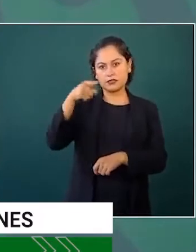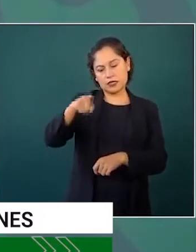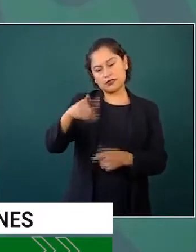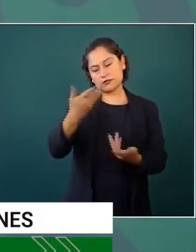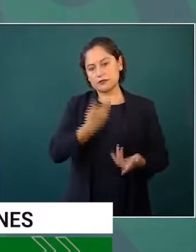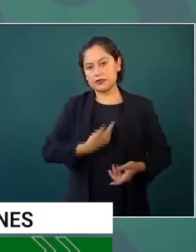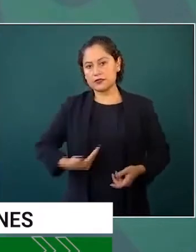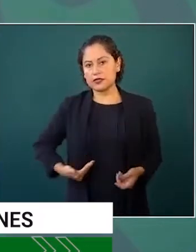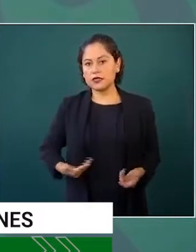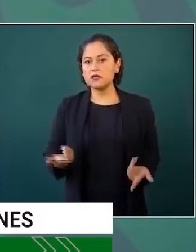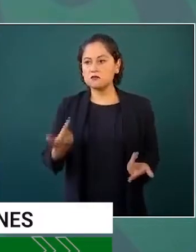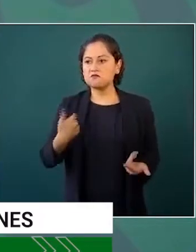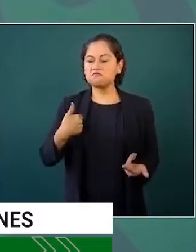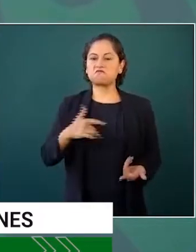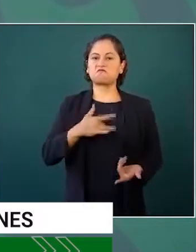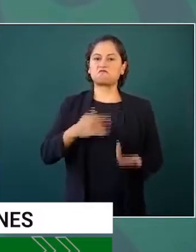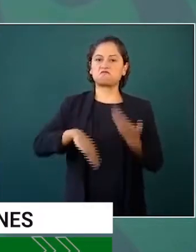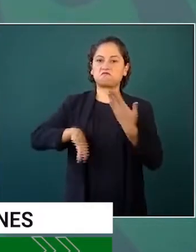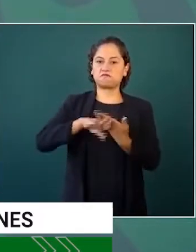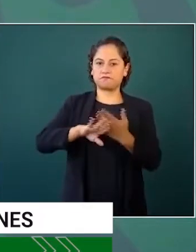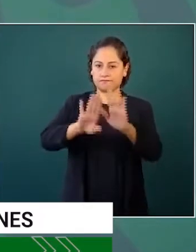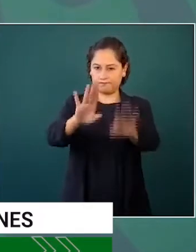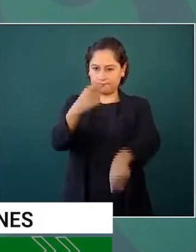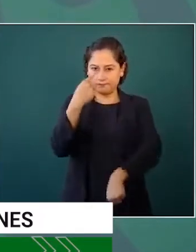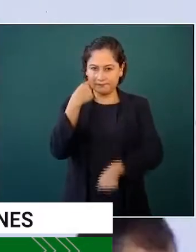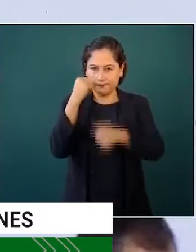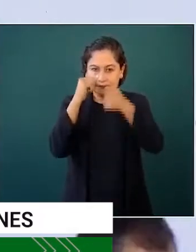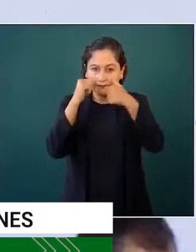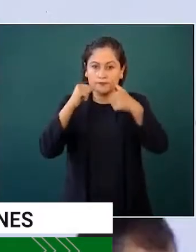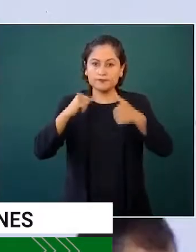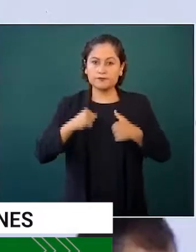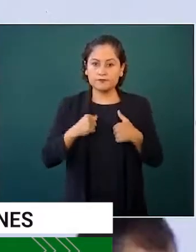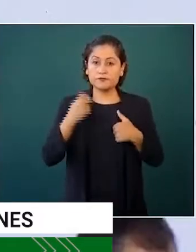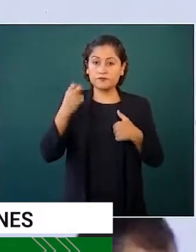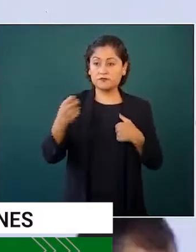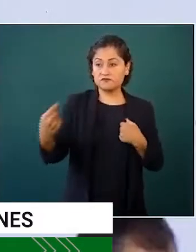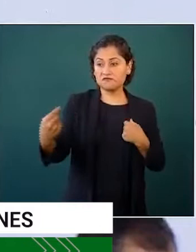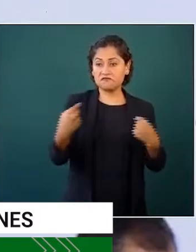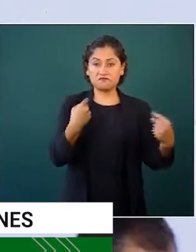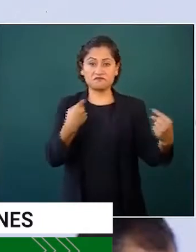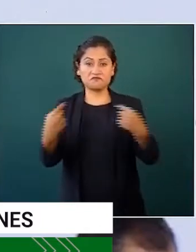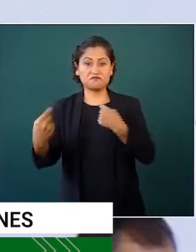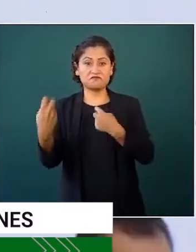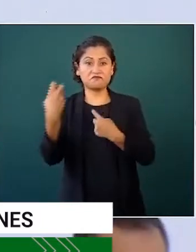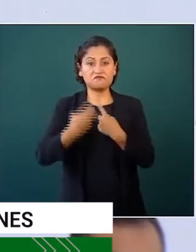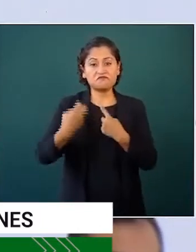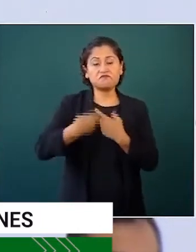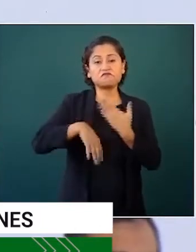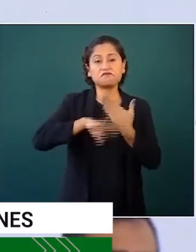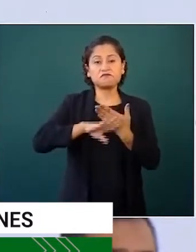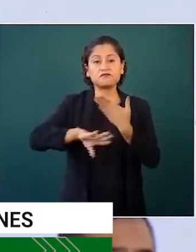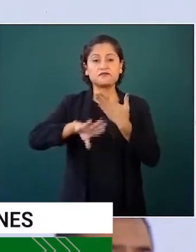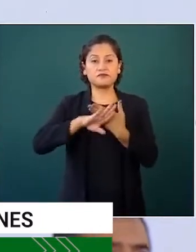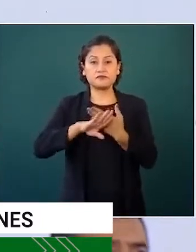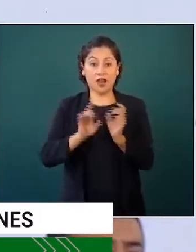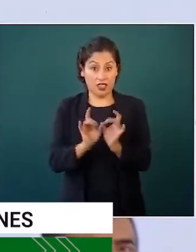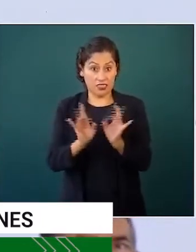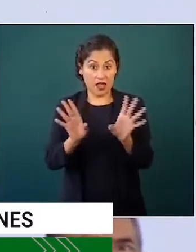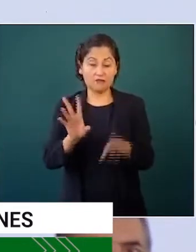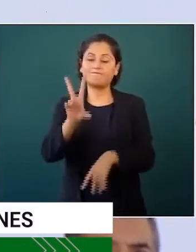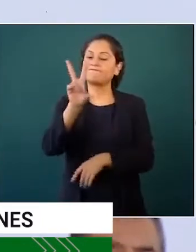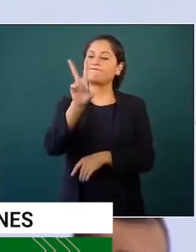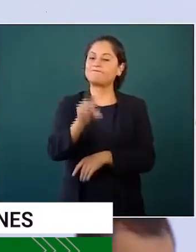corrupción Esos ataques, insinuaciones sin fundamento No son producto de la casualidad Nuestros